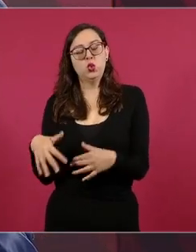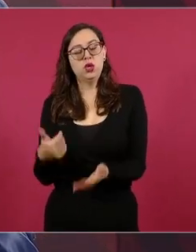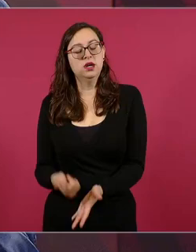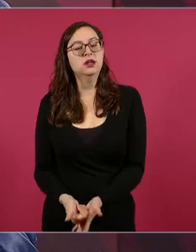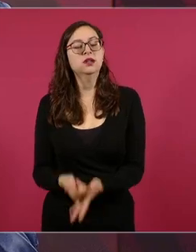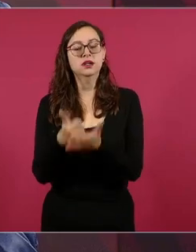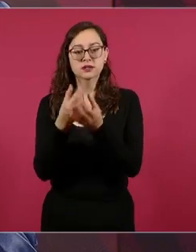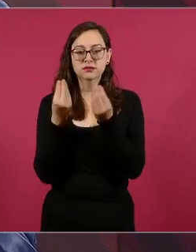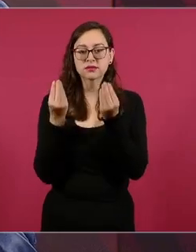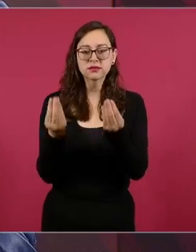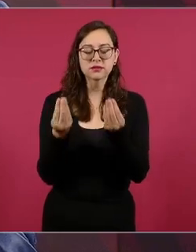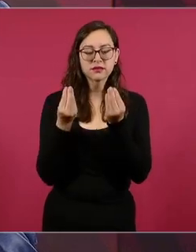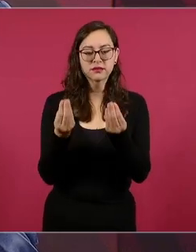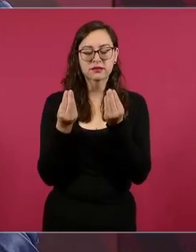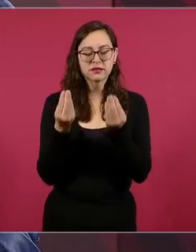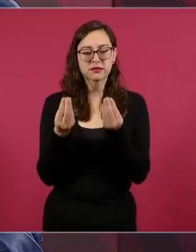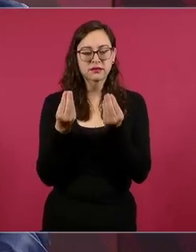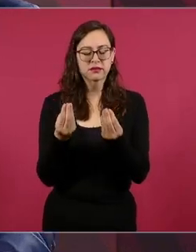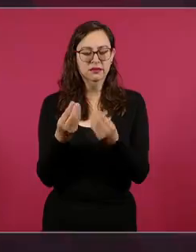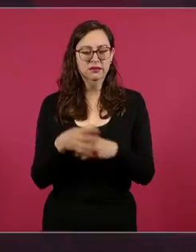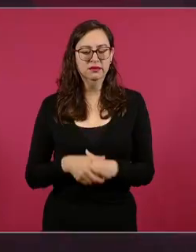Ayer